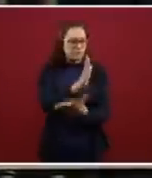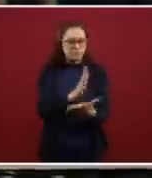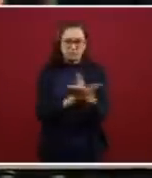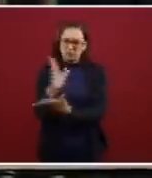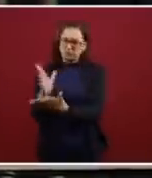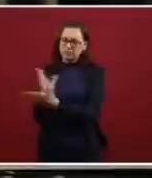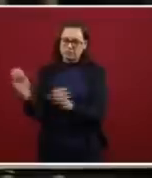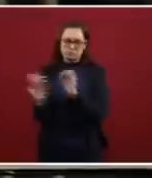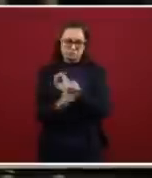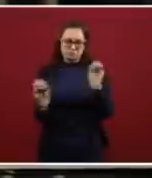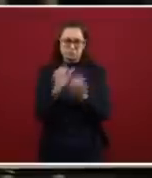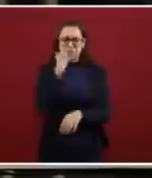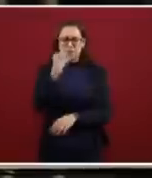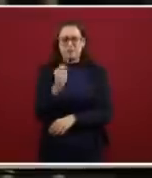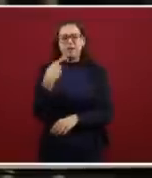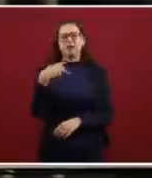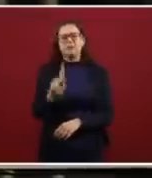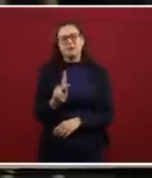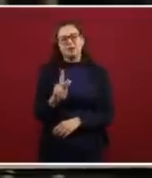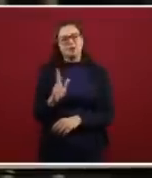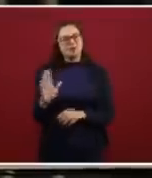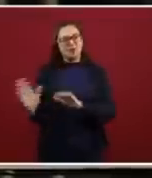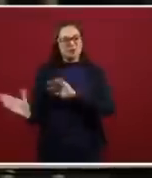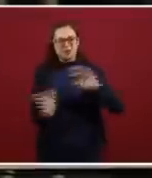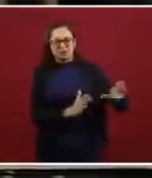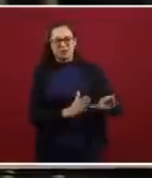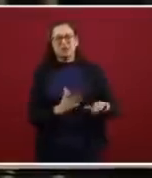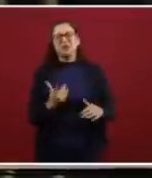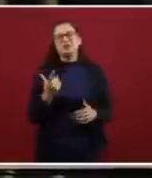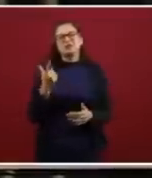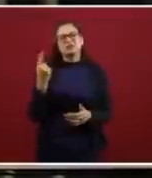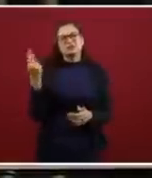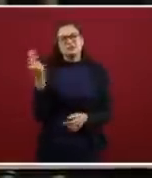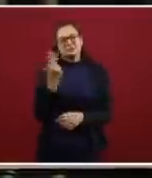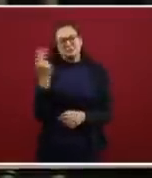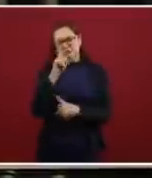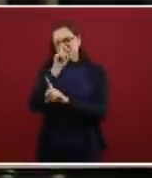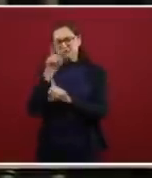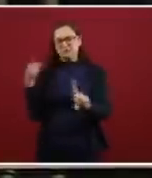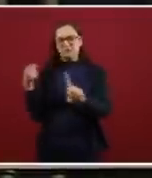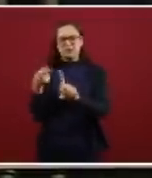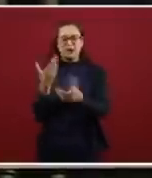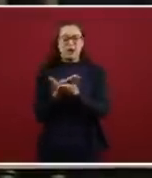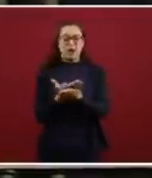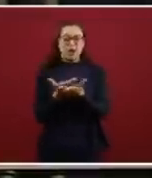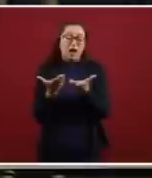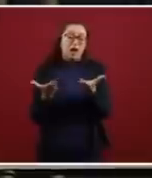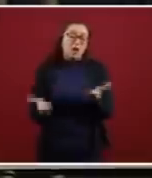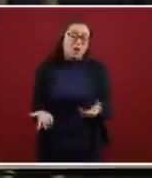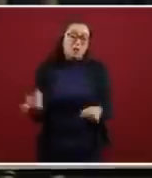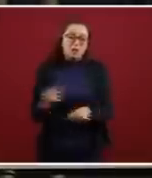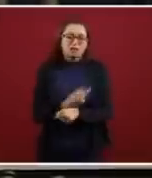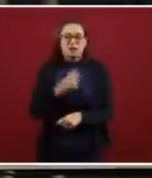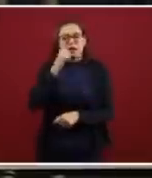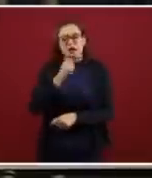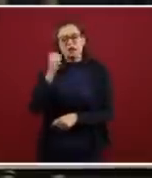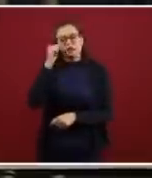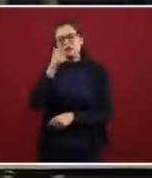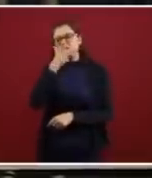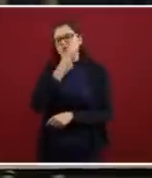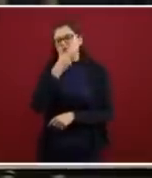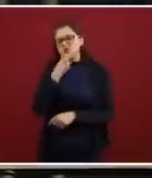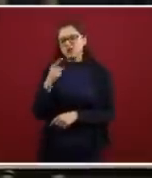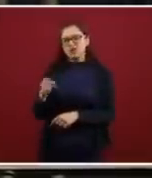más allá de eso, ¿no será necesario ya ver desde otro punto de vista? Porque ahora resulta que ayer Romero de Champs habla